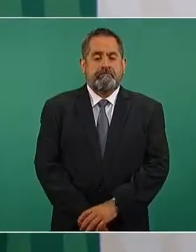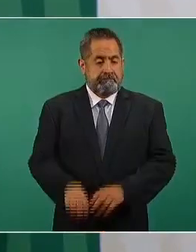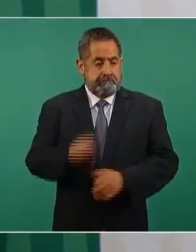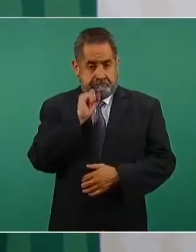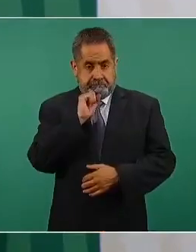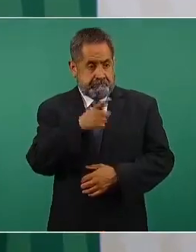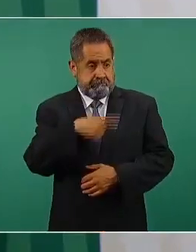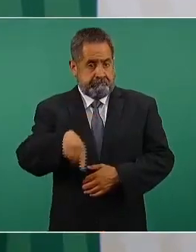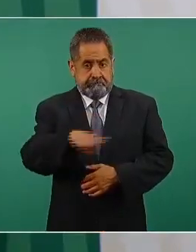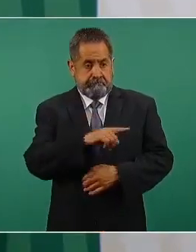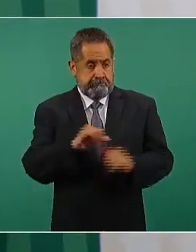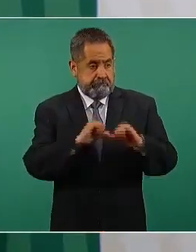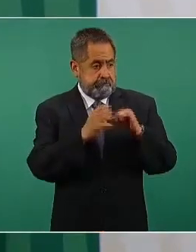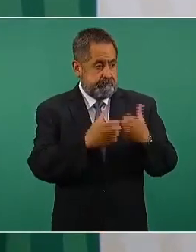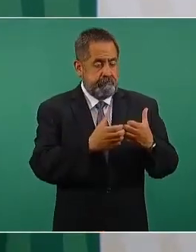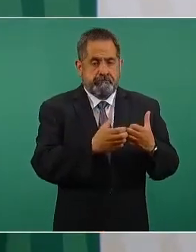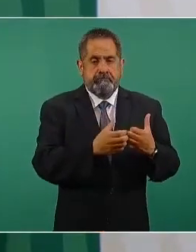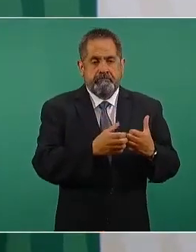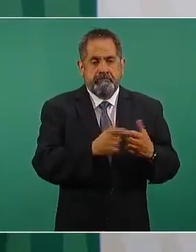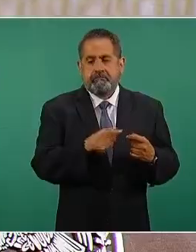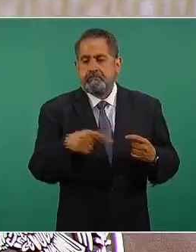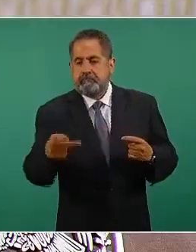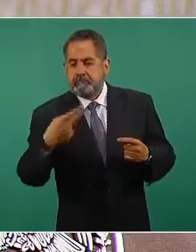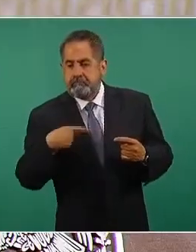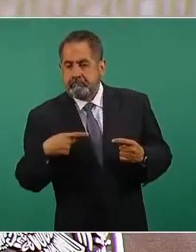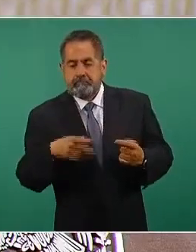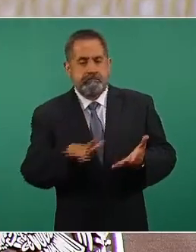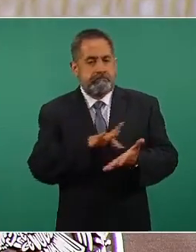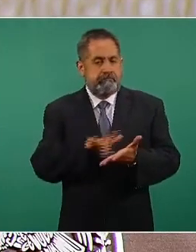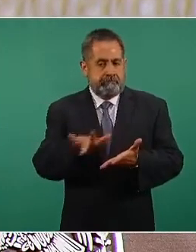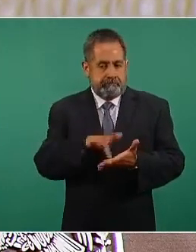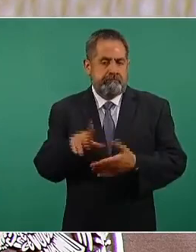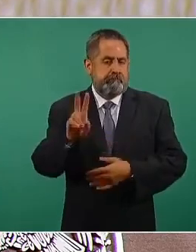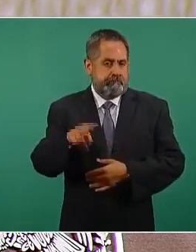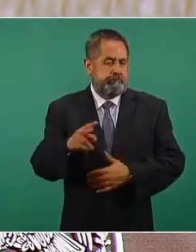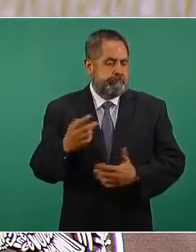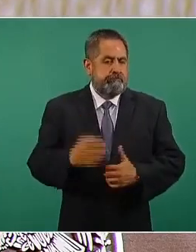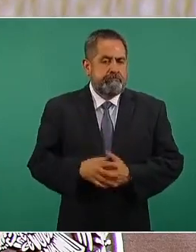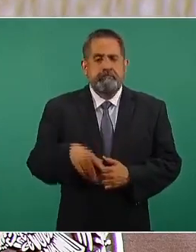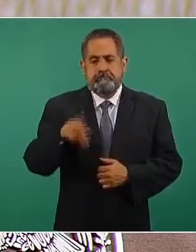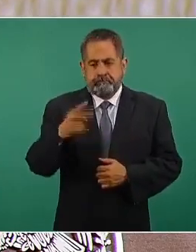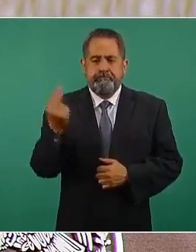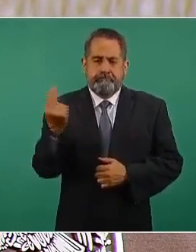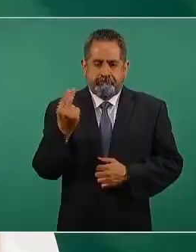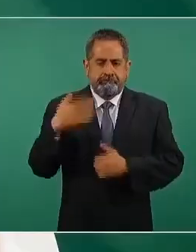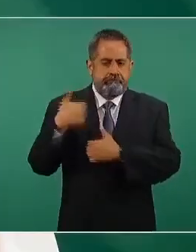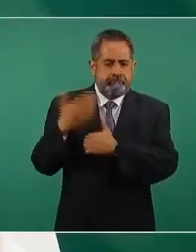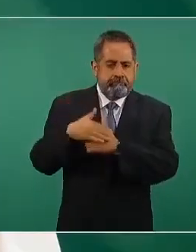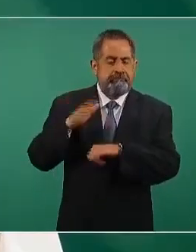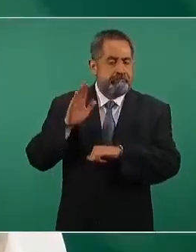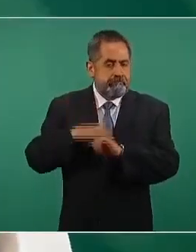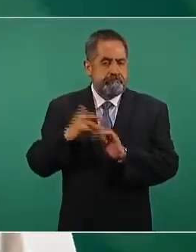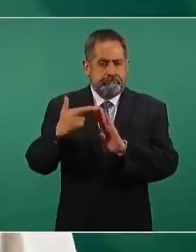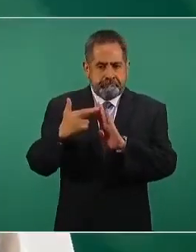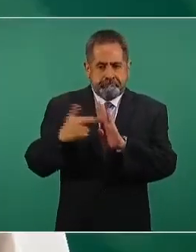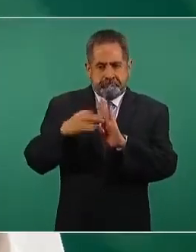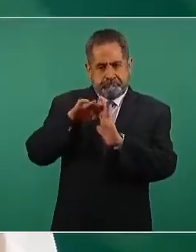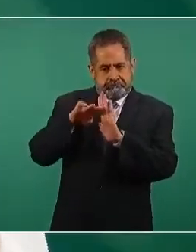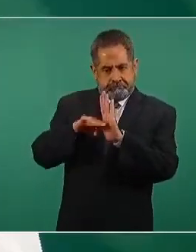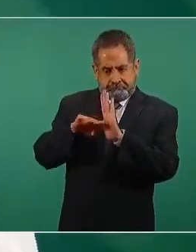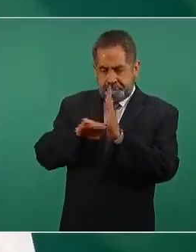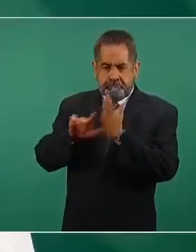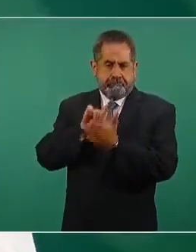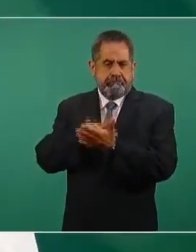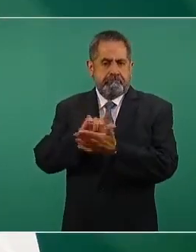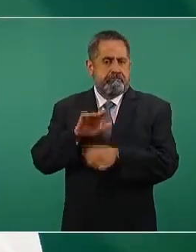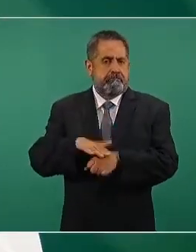se tiene para estas personas, pero que sí necesitamos tener normativas mucho más fortalecidas